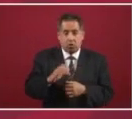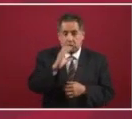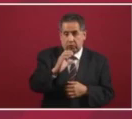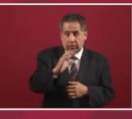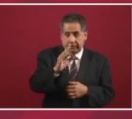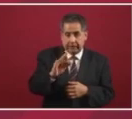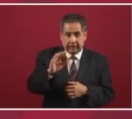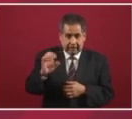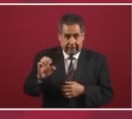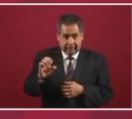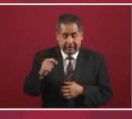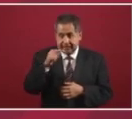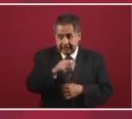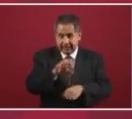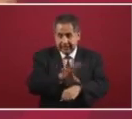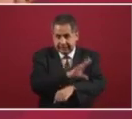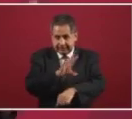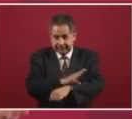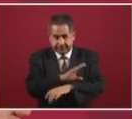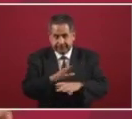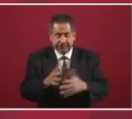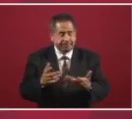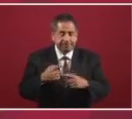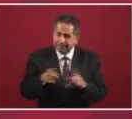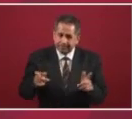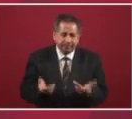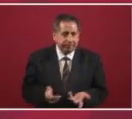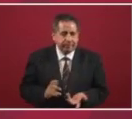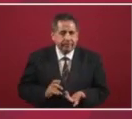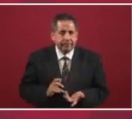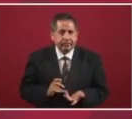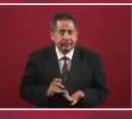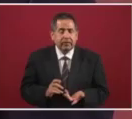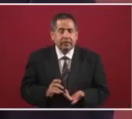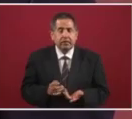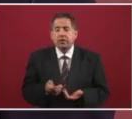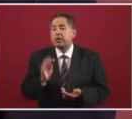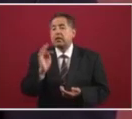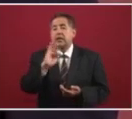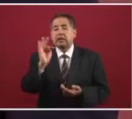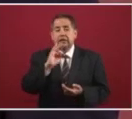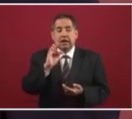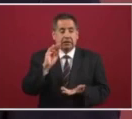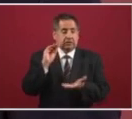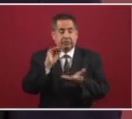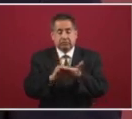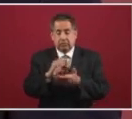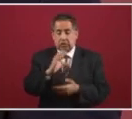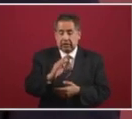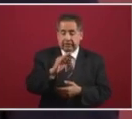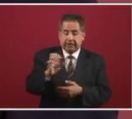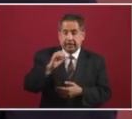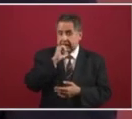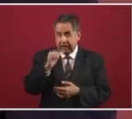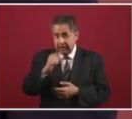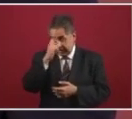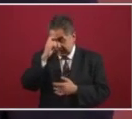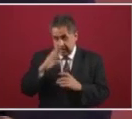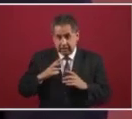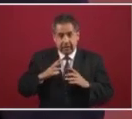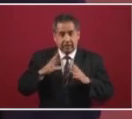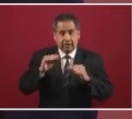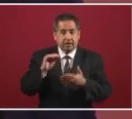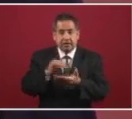Electricidad, porque si no se hubiese creado la Comisión Federal de Electricidad, no se